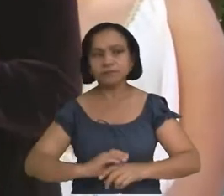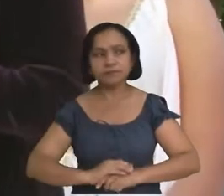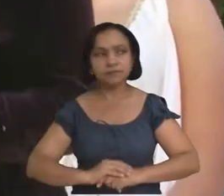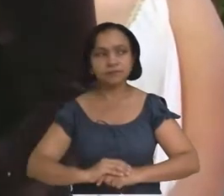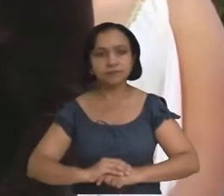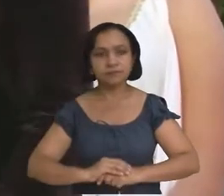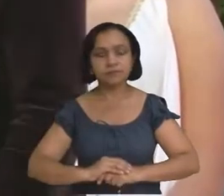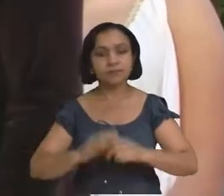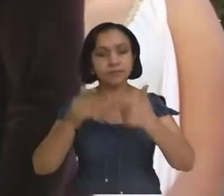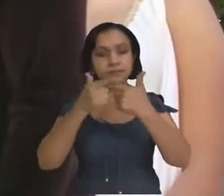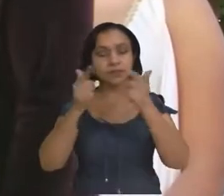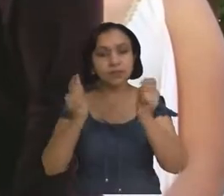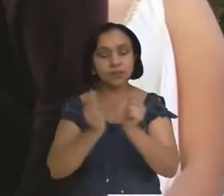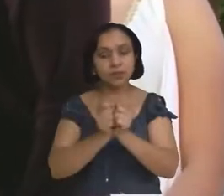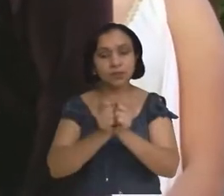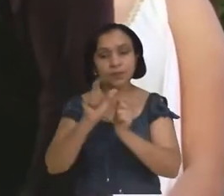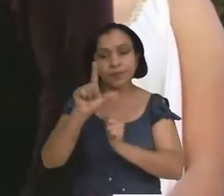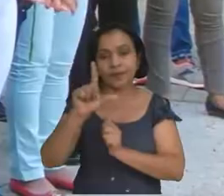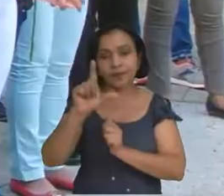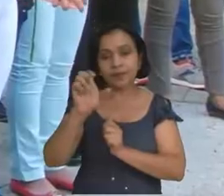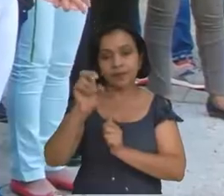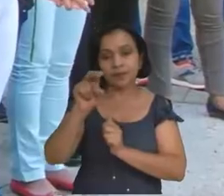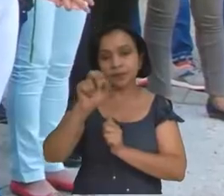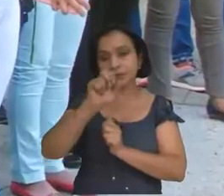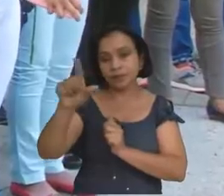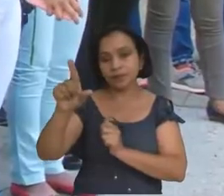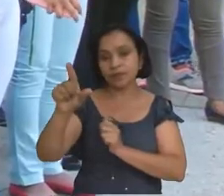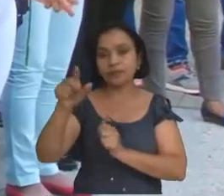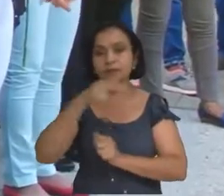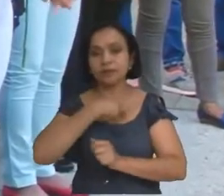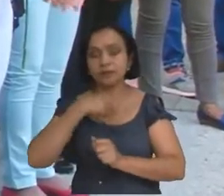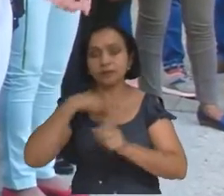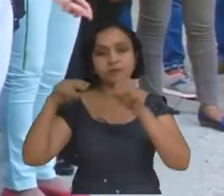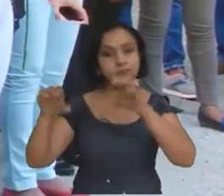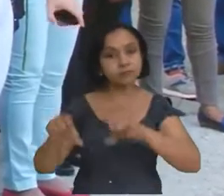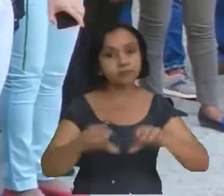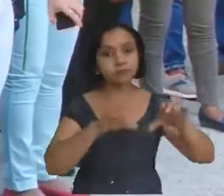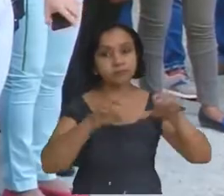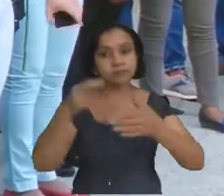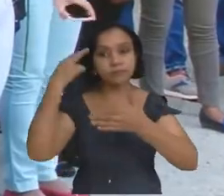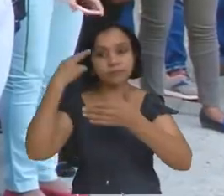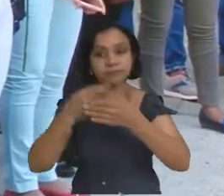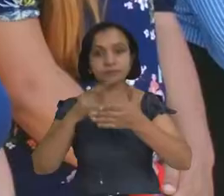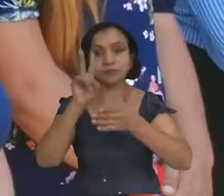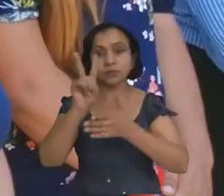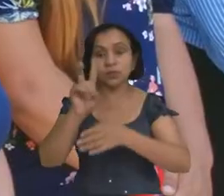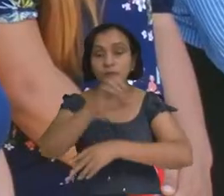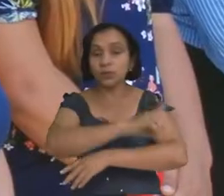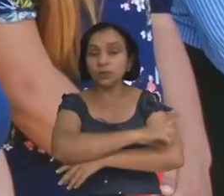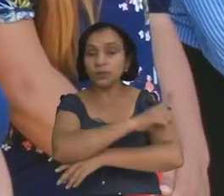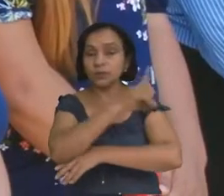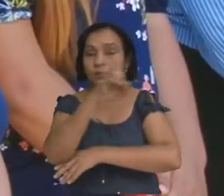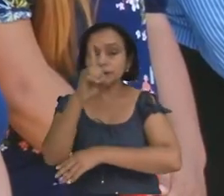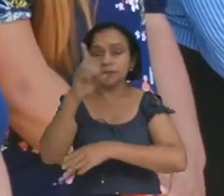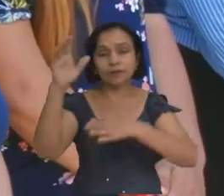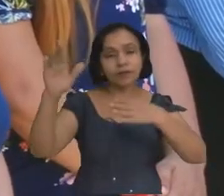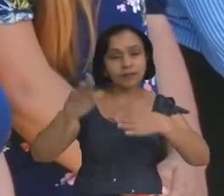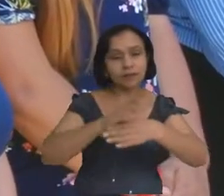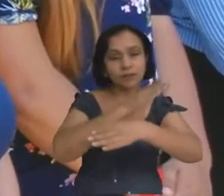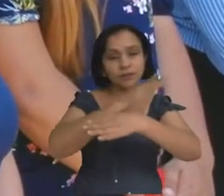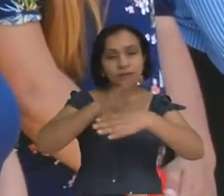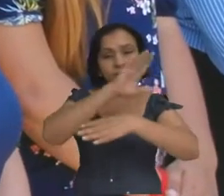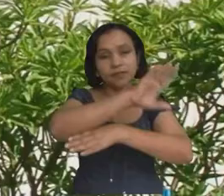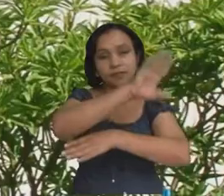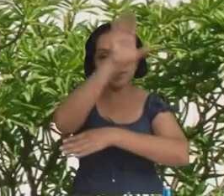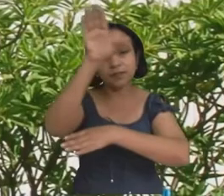mordisco. El movimiento cultural Leonel Rugama ha organizado una jornada conmemorativa de 2 días en todos los departamentos del país en